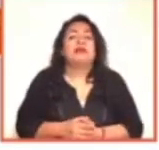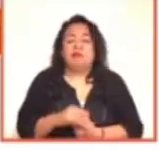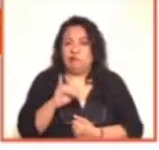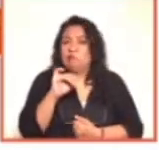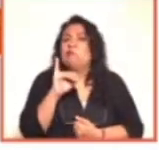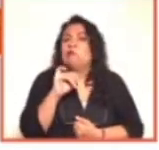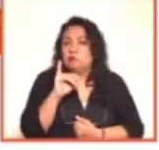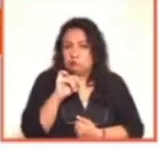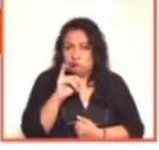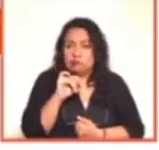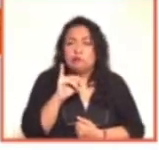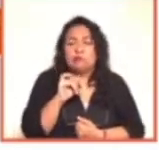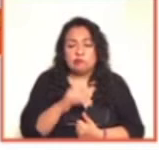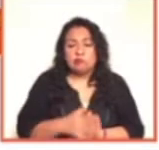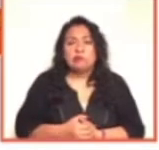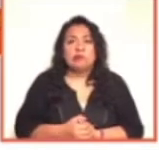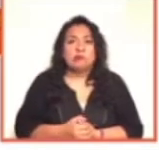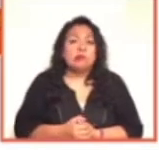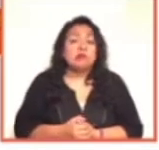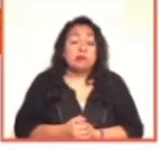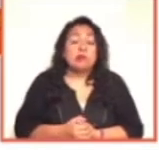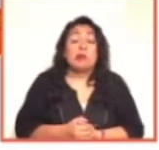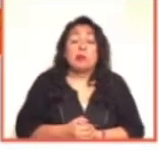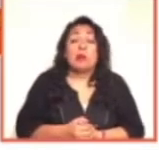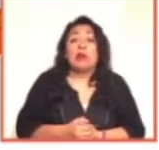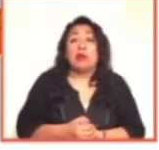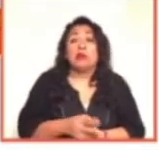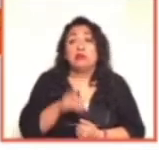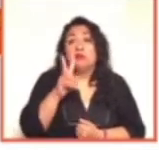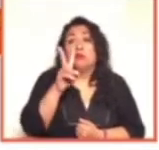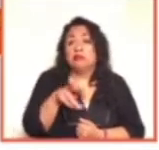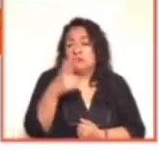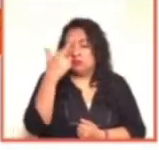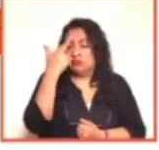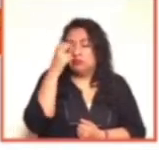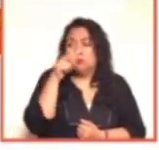duda es un buen comentario el que haces.